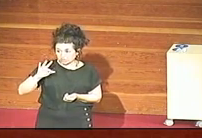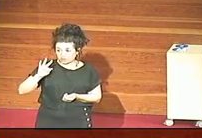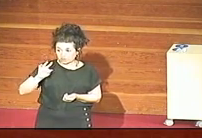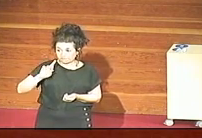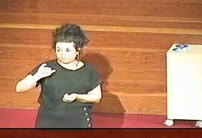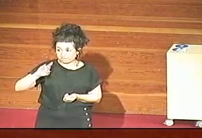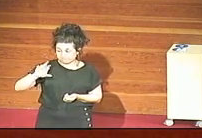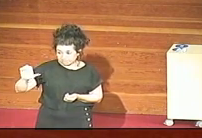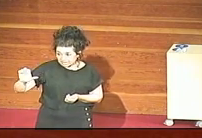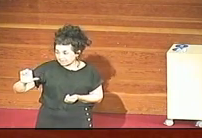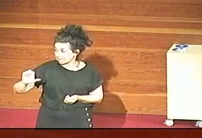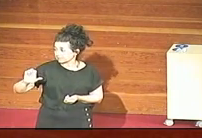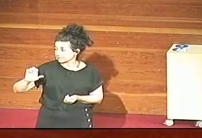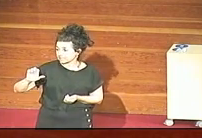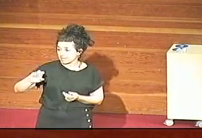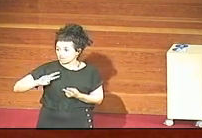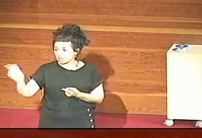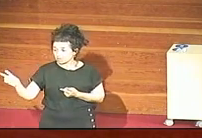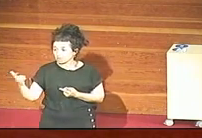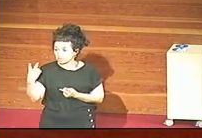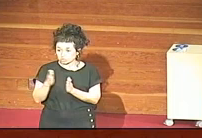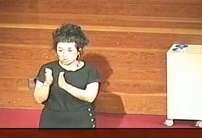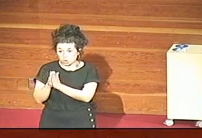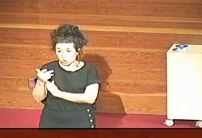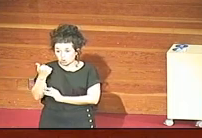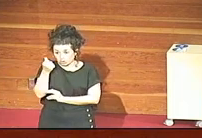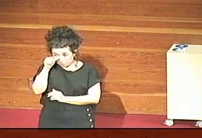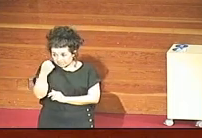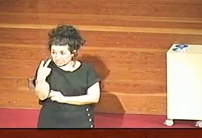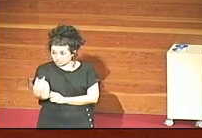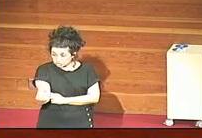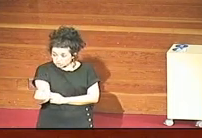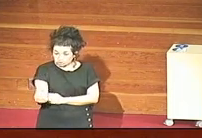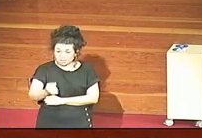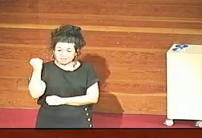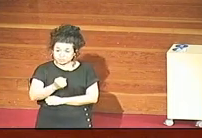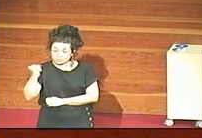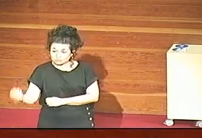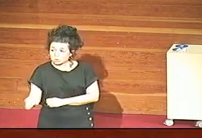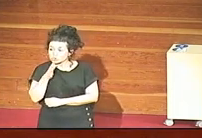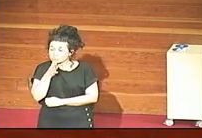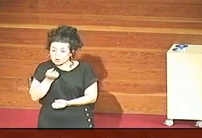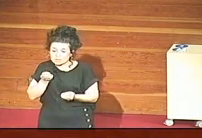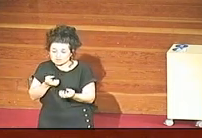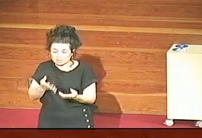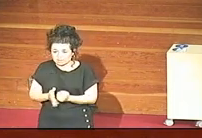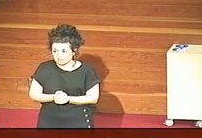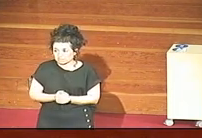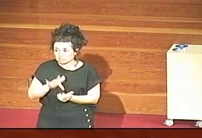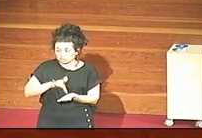fueron asesinados por informar precisamente estaban haciendo un reportaje en áfrica sobre la venta de marfil